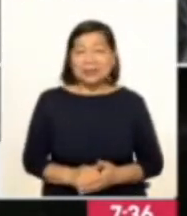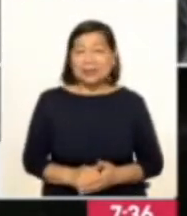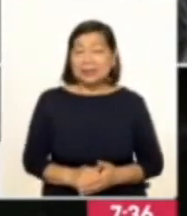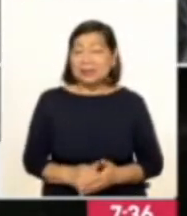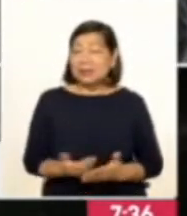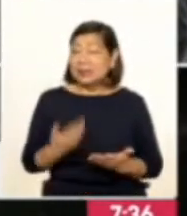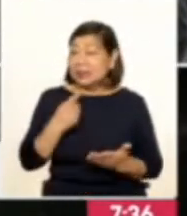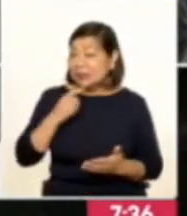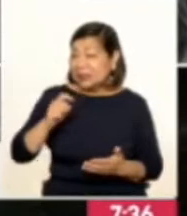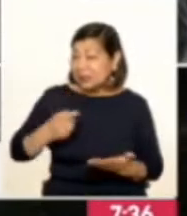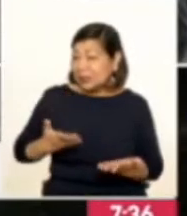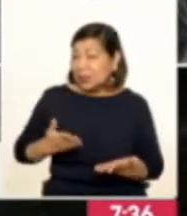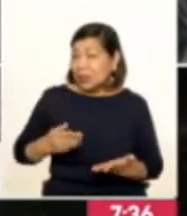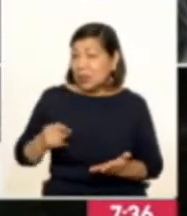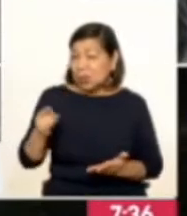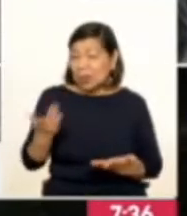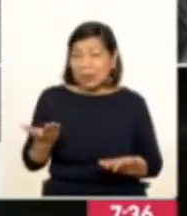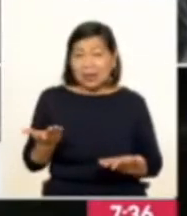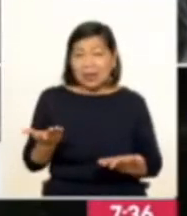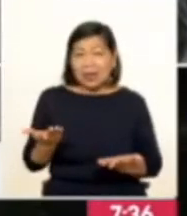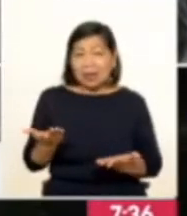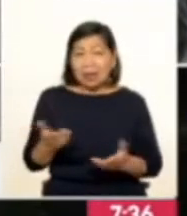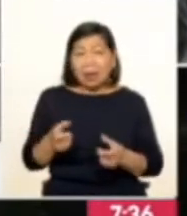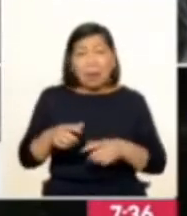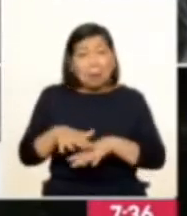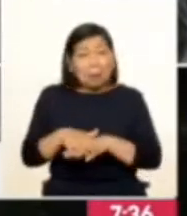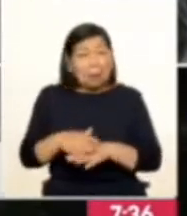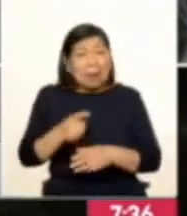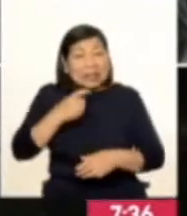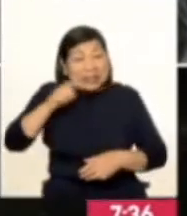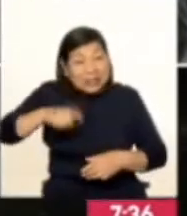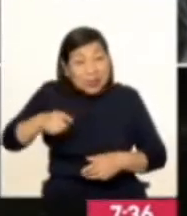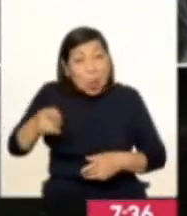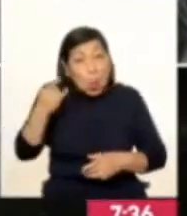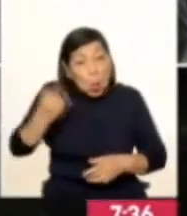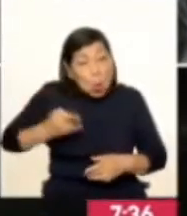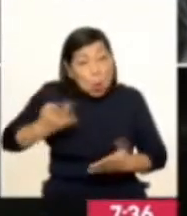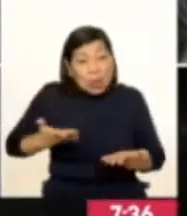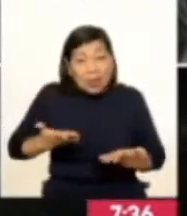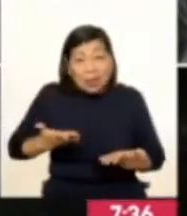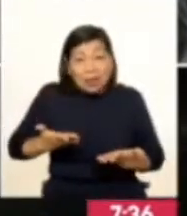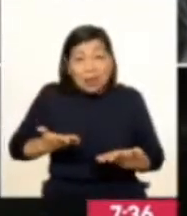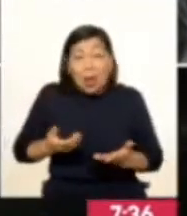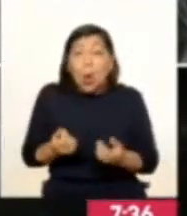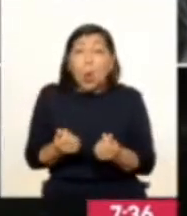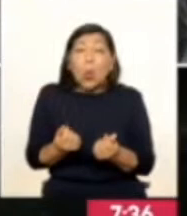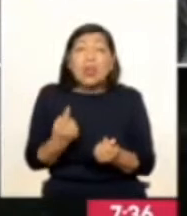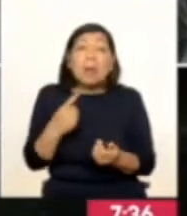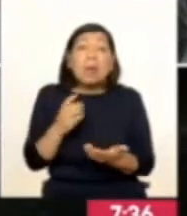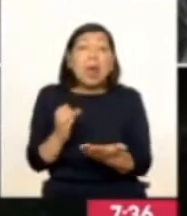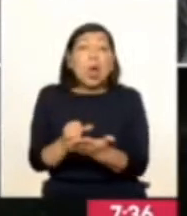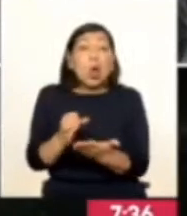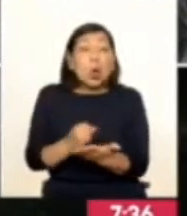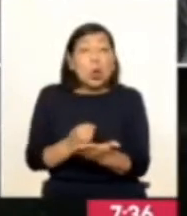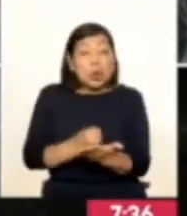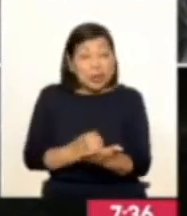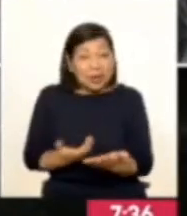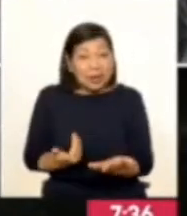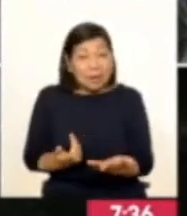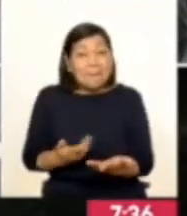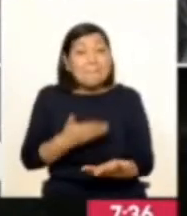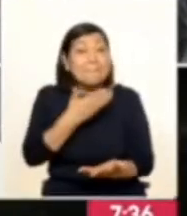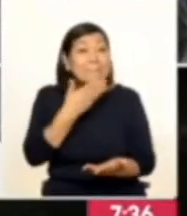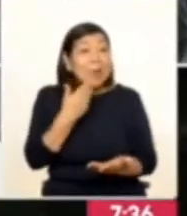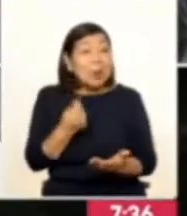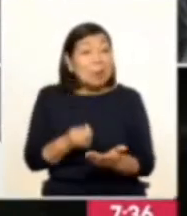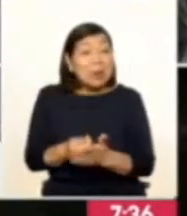se contó con el requerimiento del área usuaria en este caso es administración No tampoco se hicieron estudios de cotizaciones para contratar los proveedores que ofrezcan un